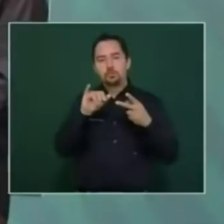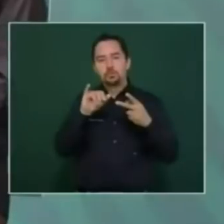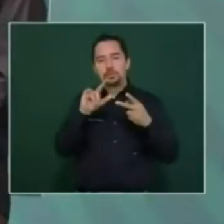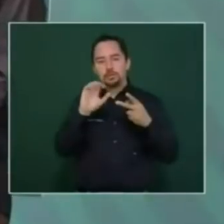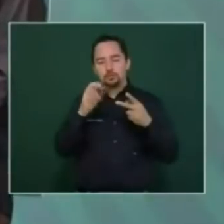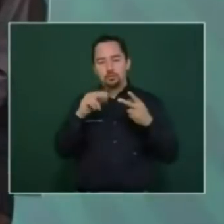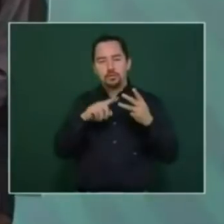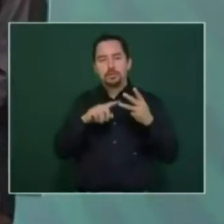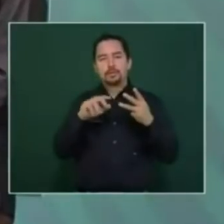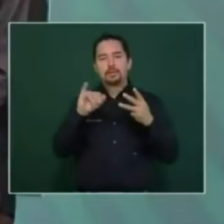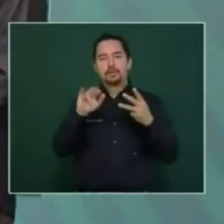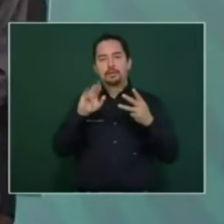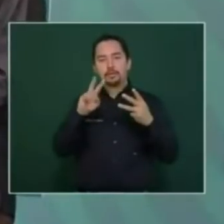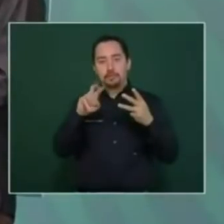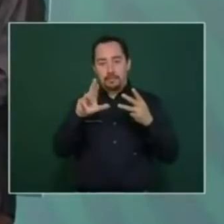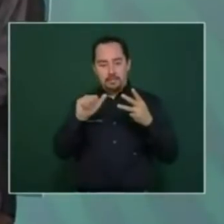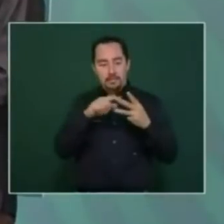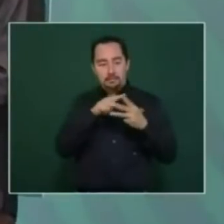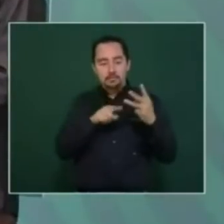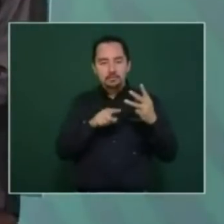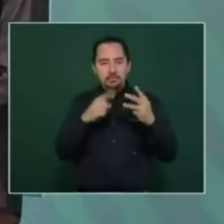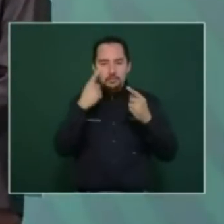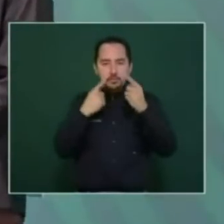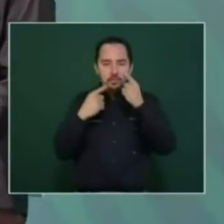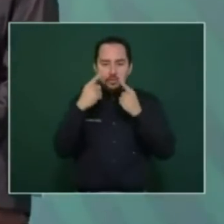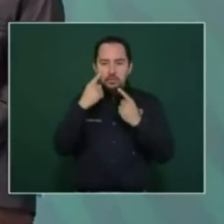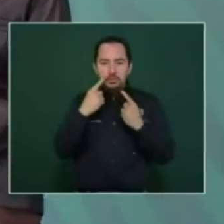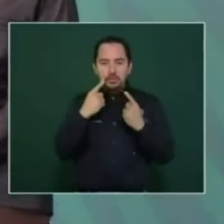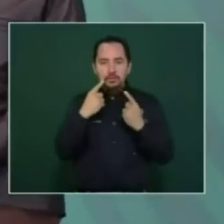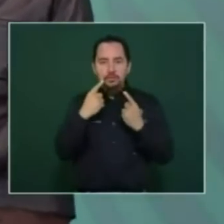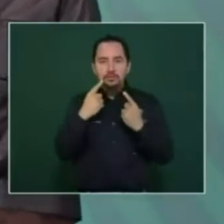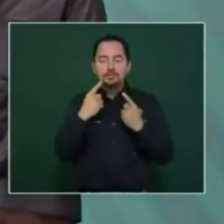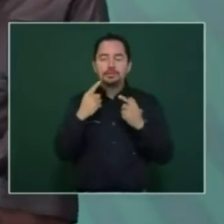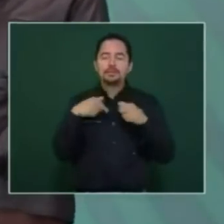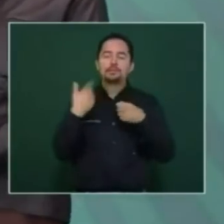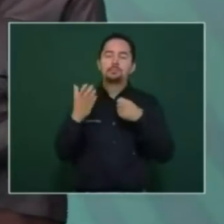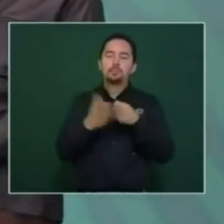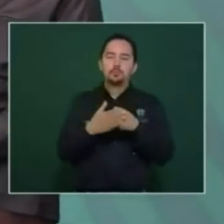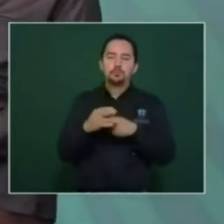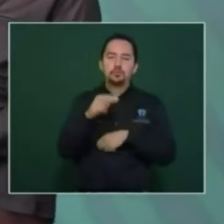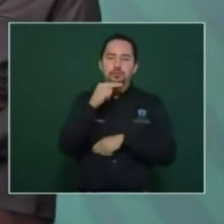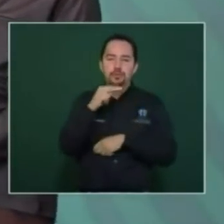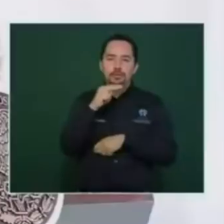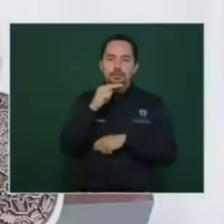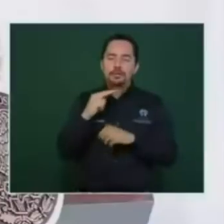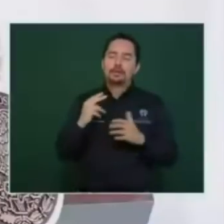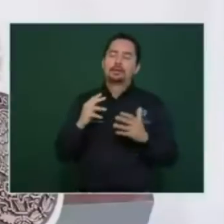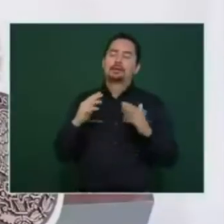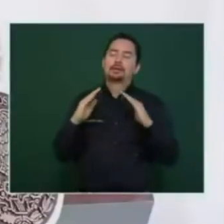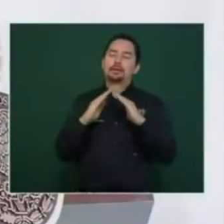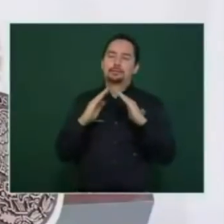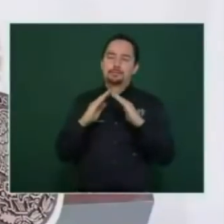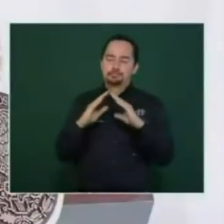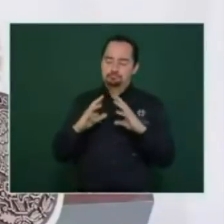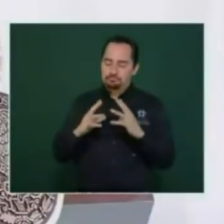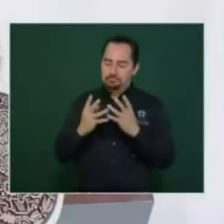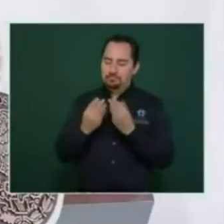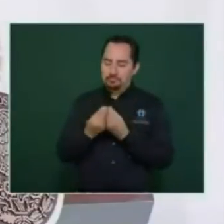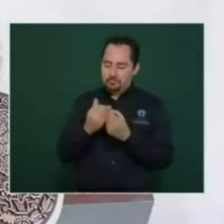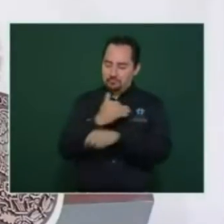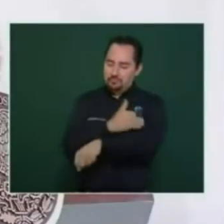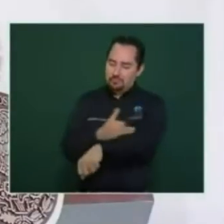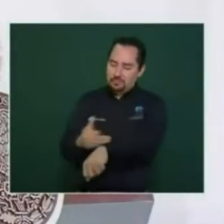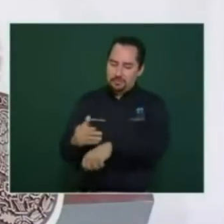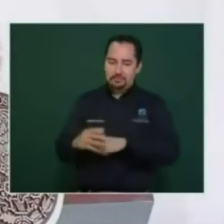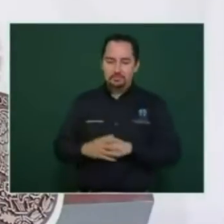que lloraban de felicidad solo de pensar que pasarán Navidad en casa con su familia.